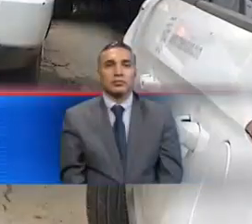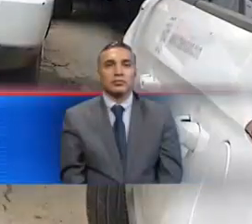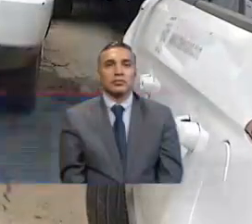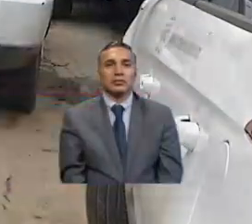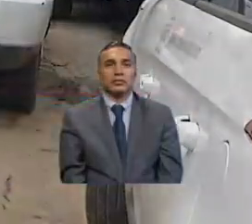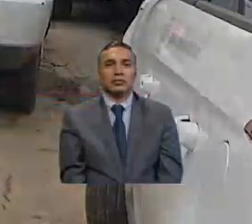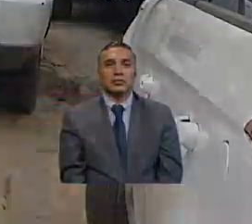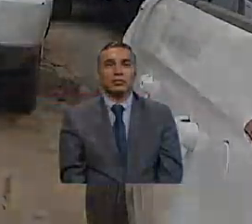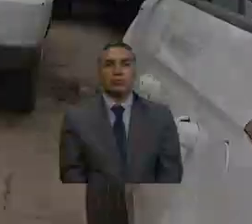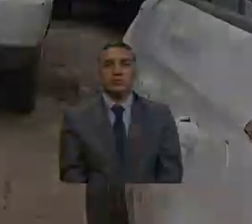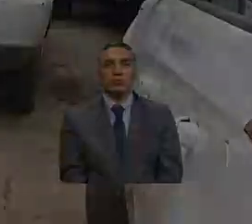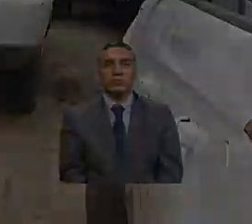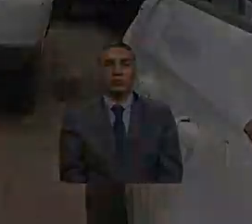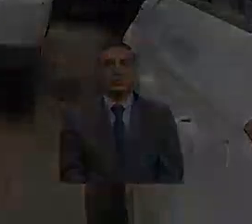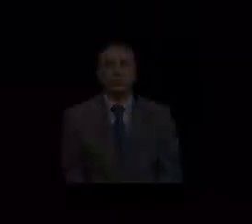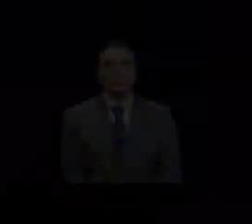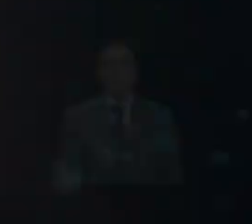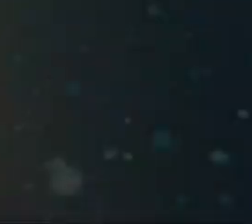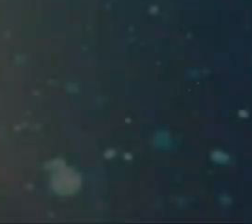Televisión.